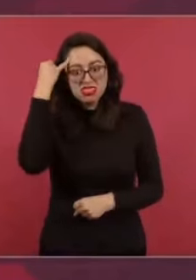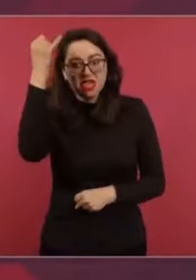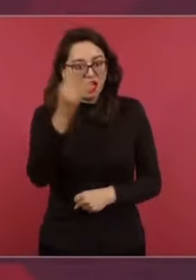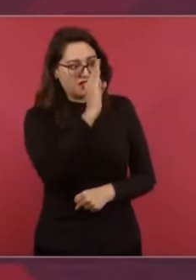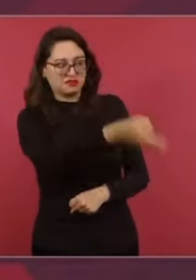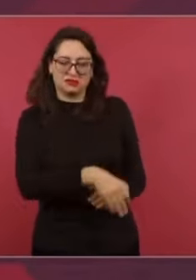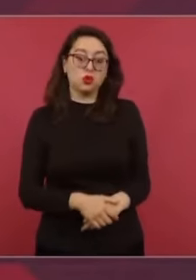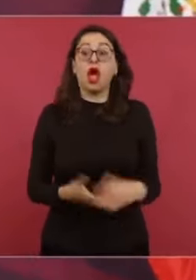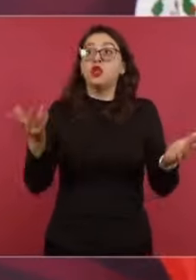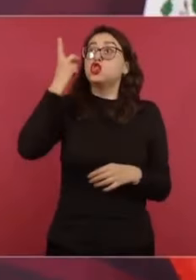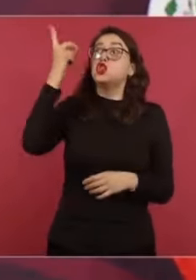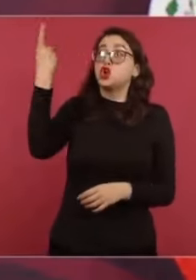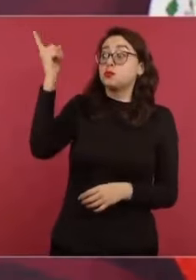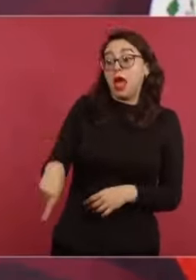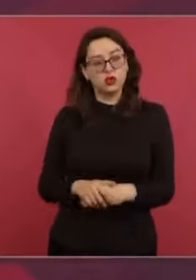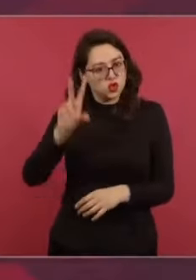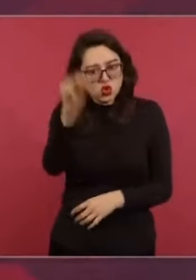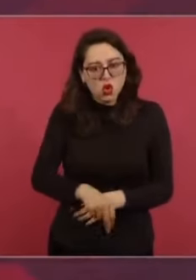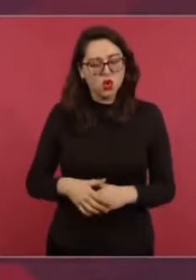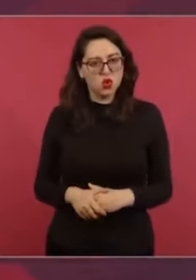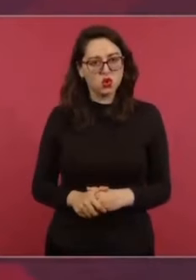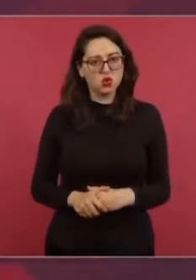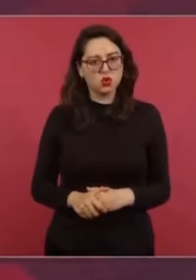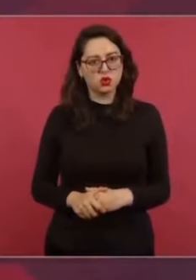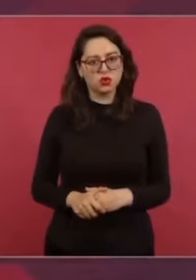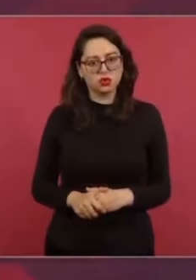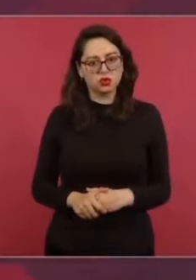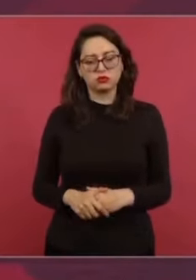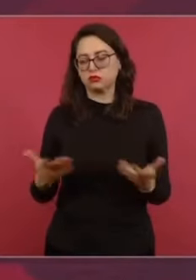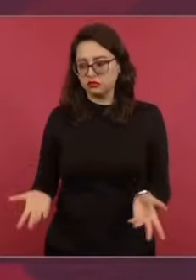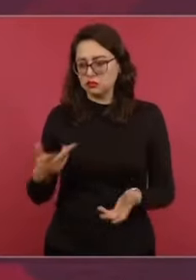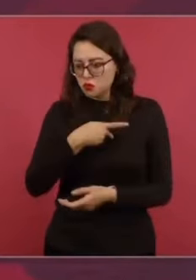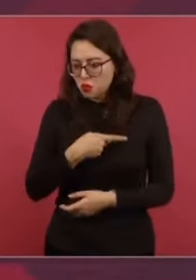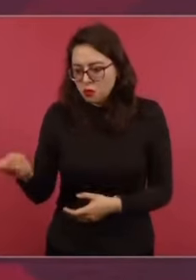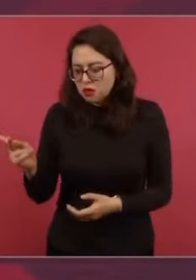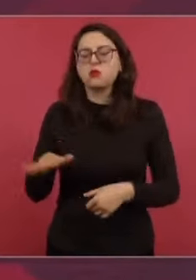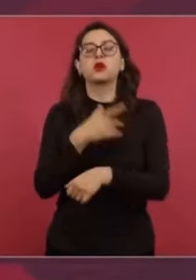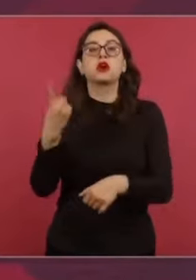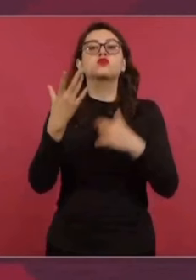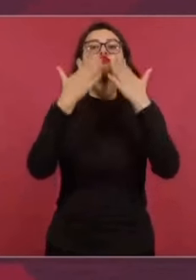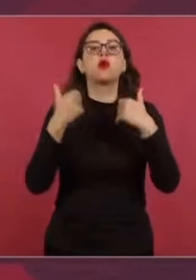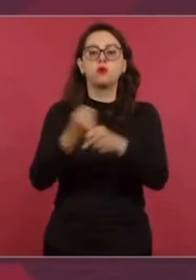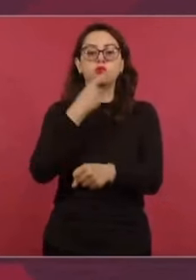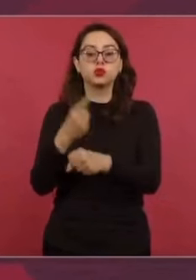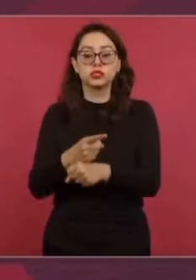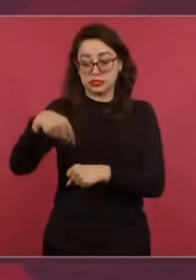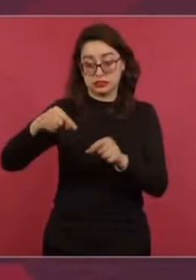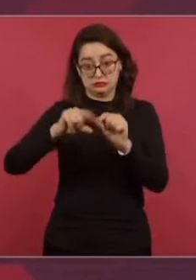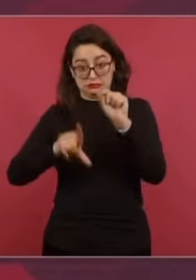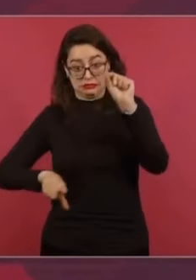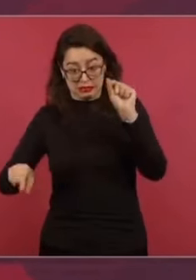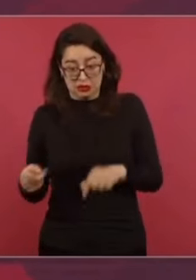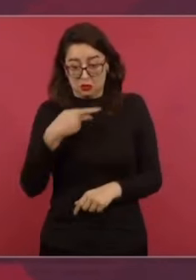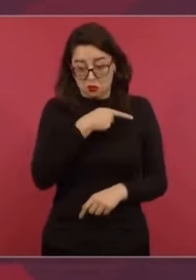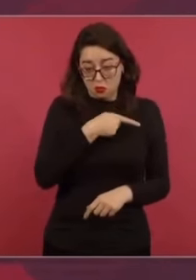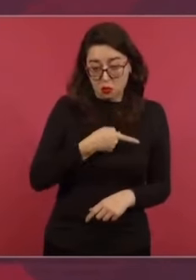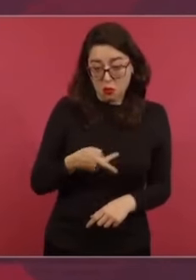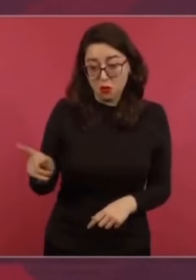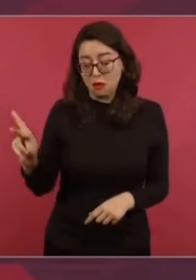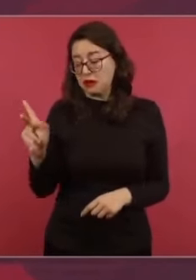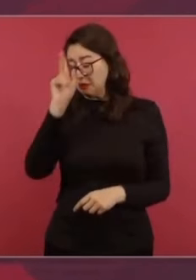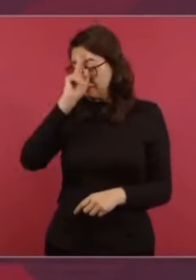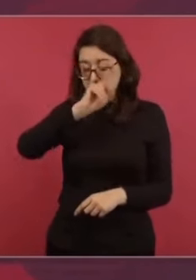no es por el destino, no es por la casualidad, no es porque Dios quiere. Es por la falta de oportunidades. Y en el caso de México, la pobreza se